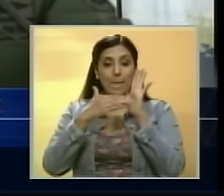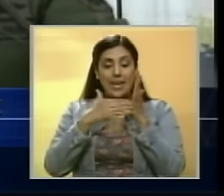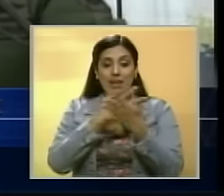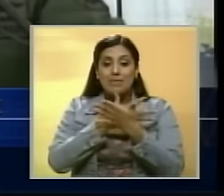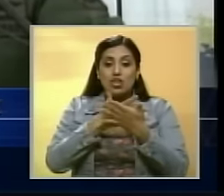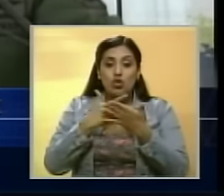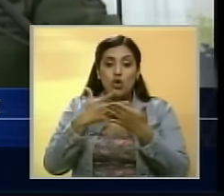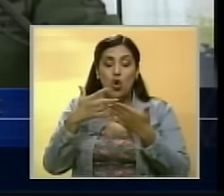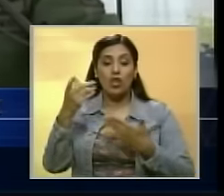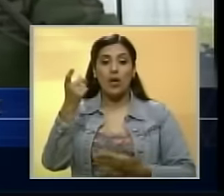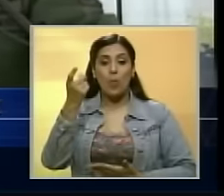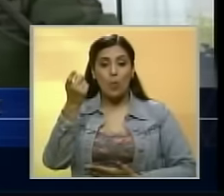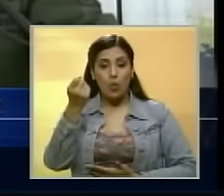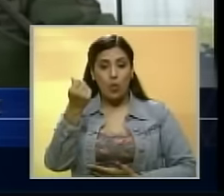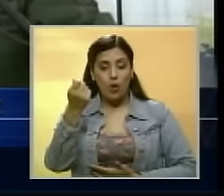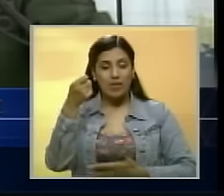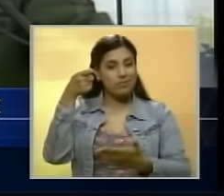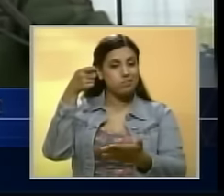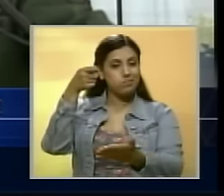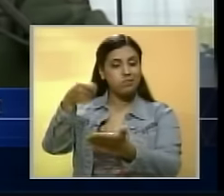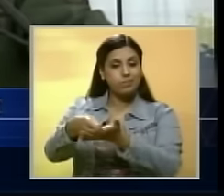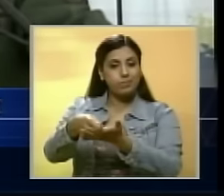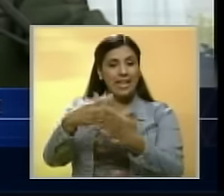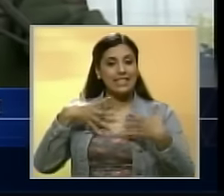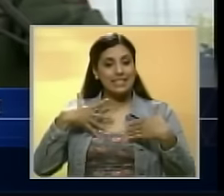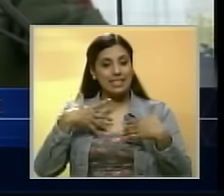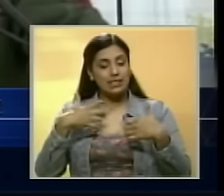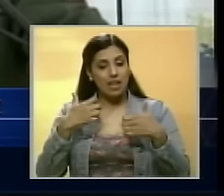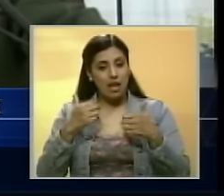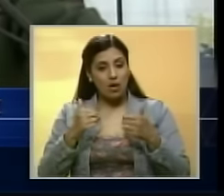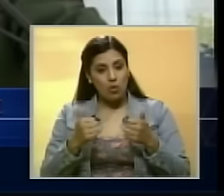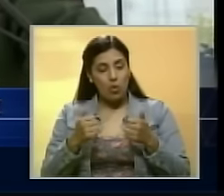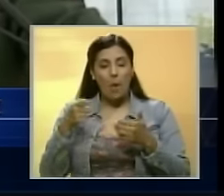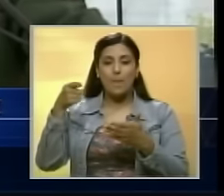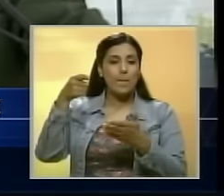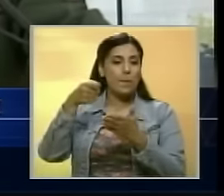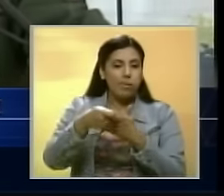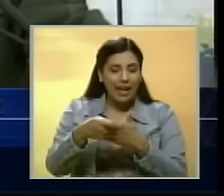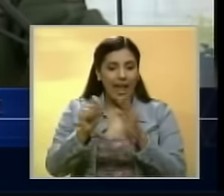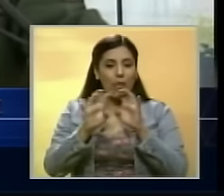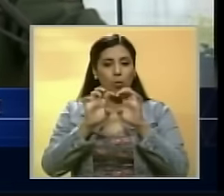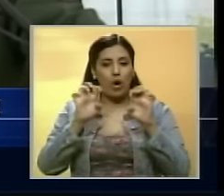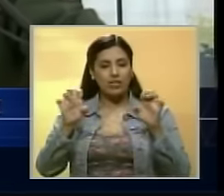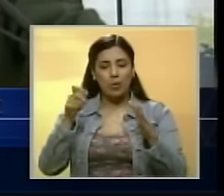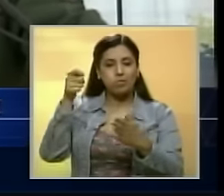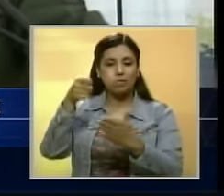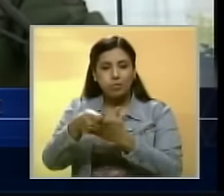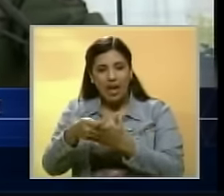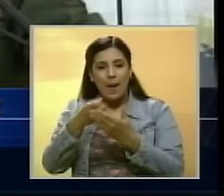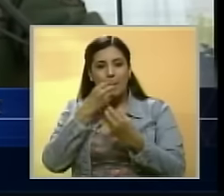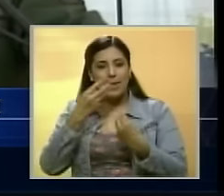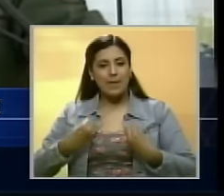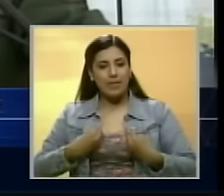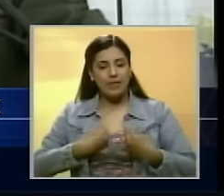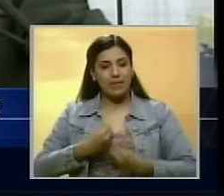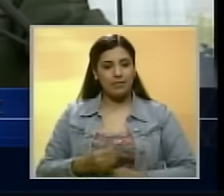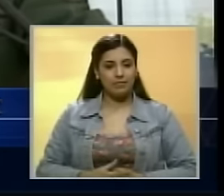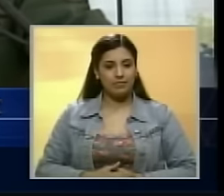de bolívares en salud invertidos en educación invertidos en